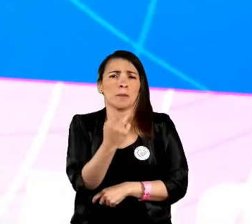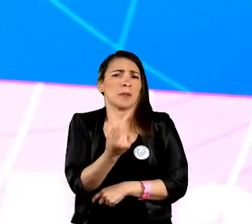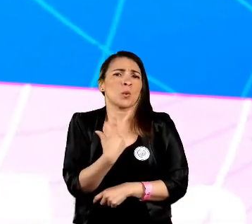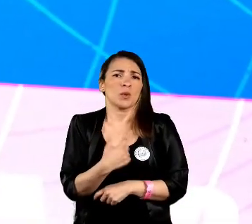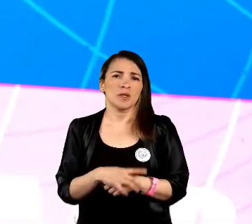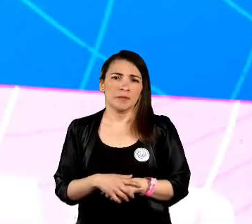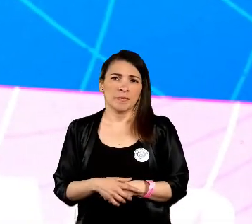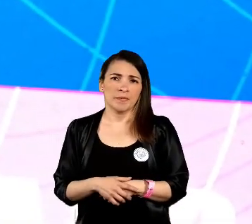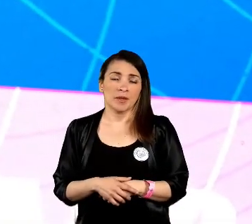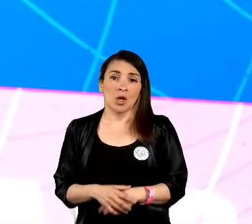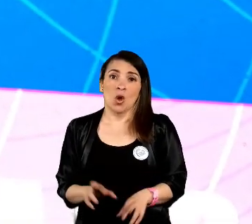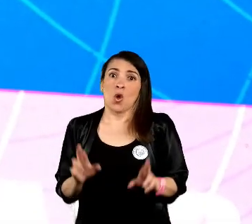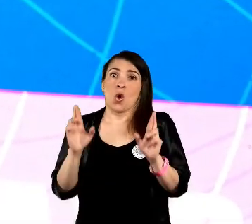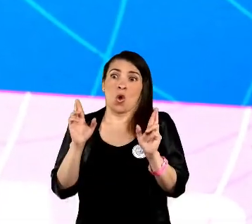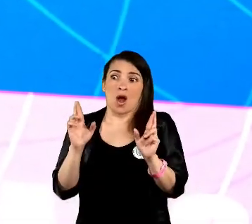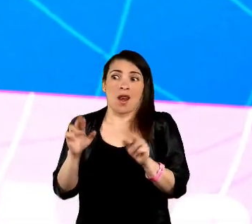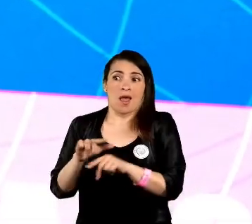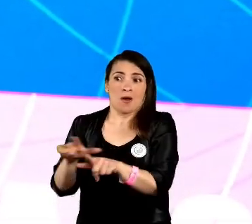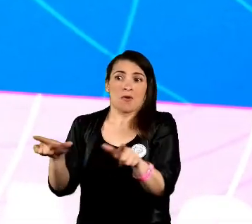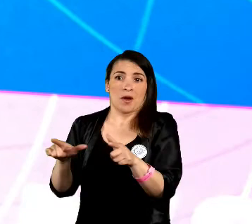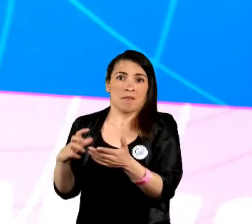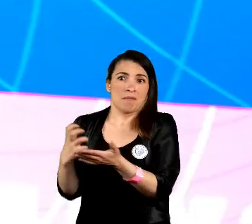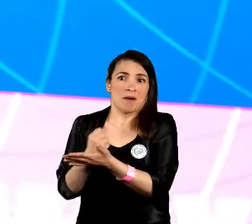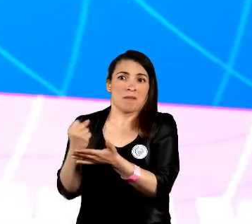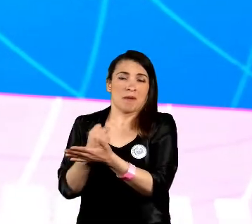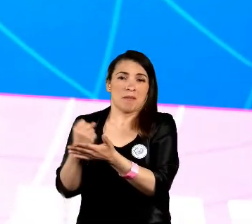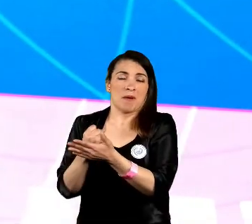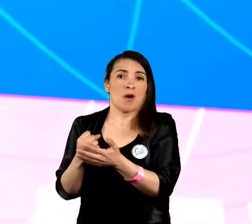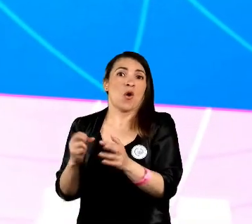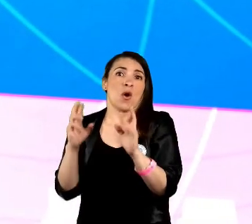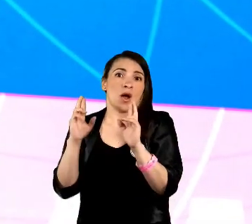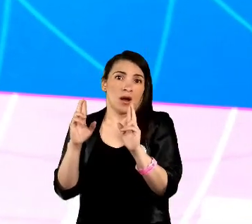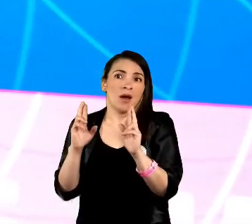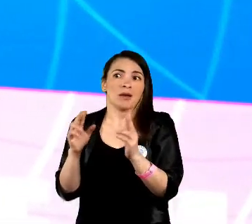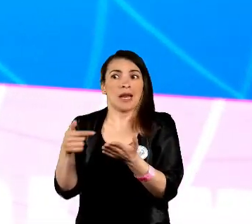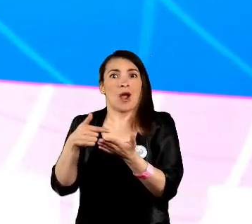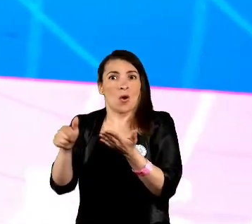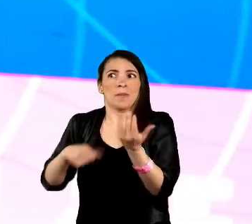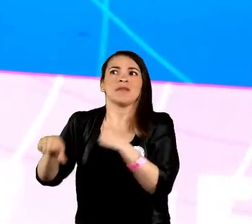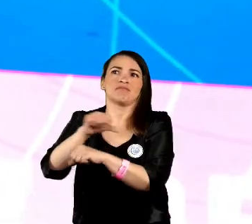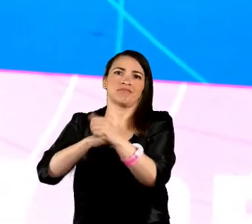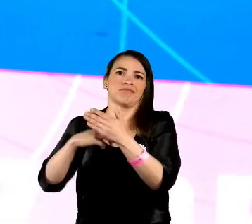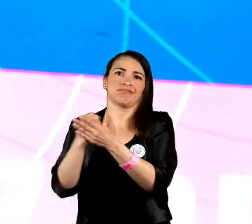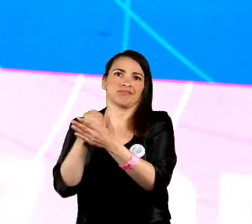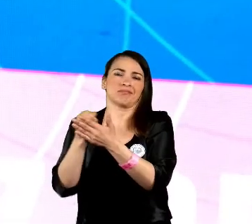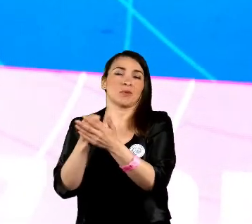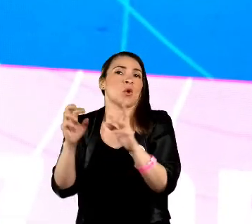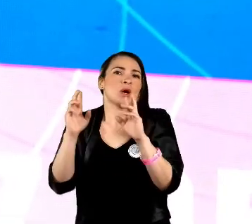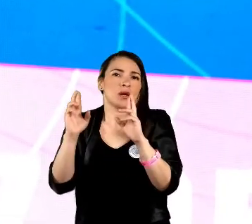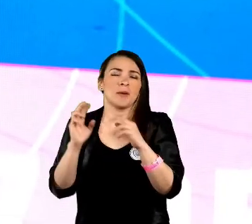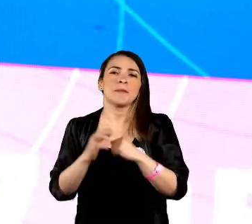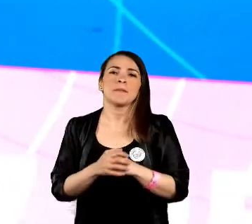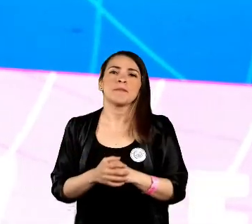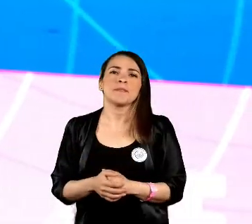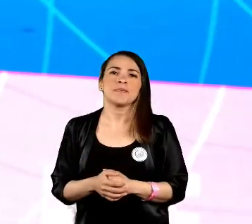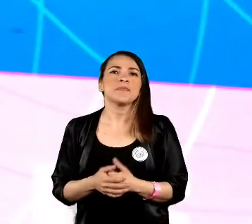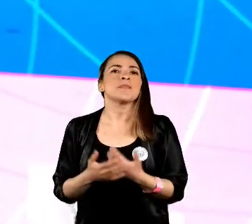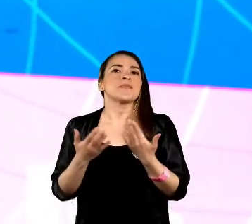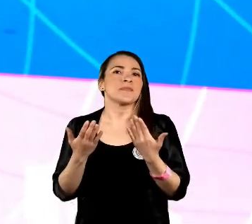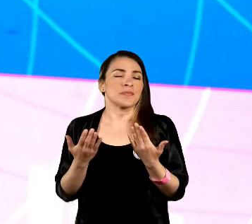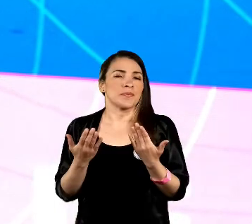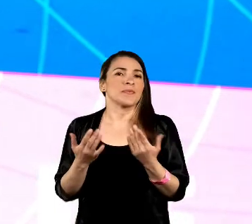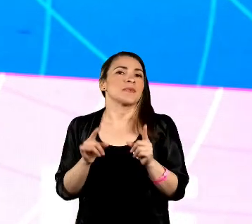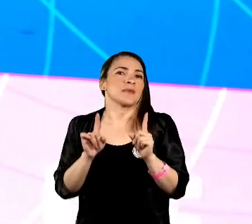Ojalá sea rentable Ojalá que le compre y que ellos internamente también el que se vende